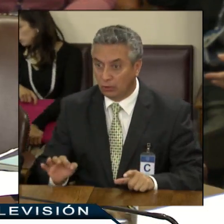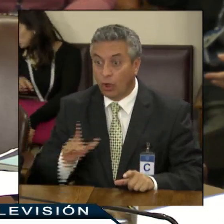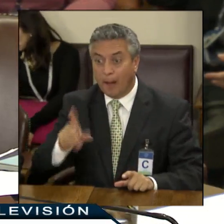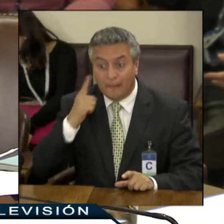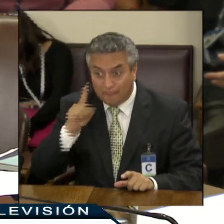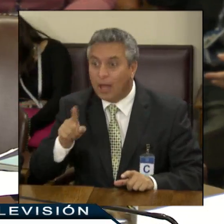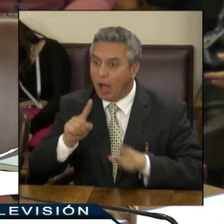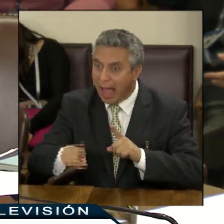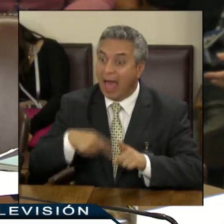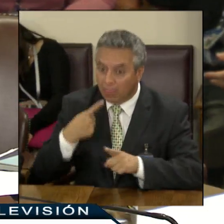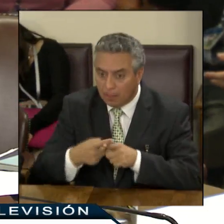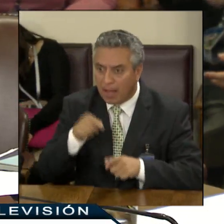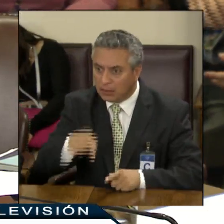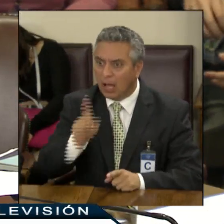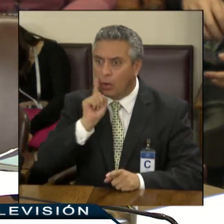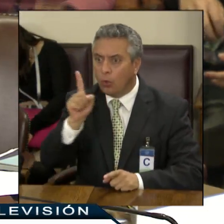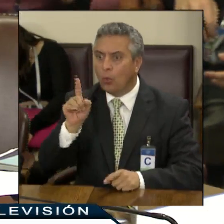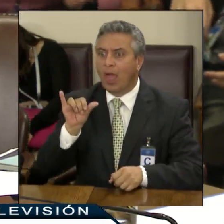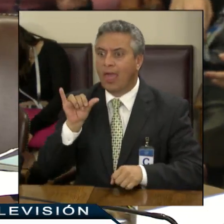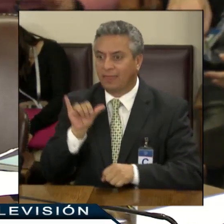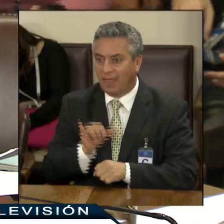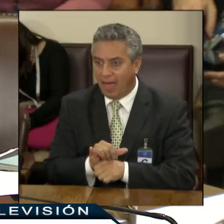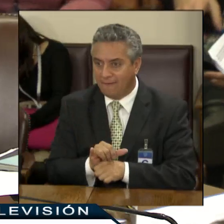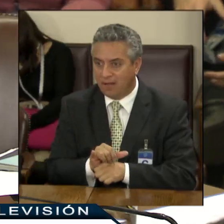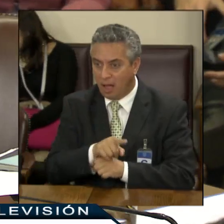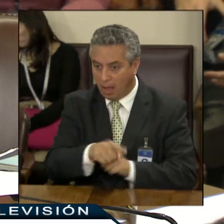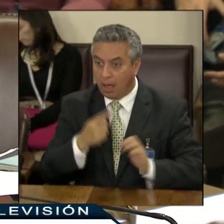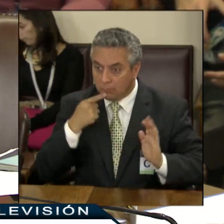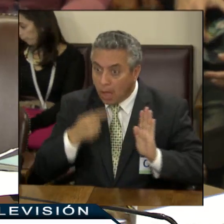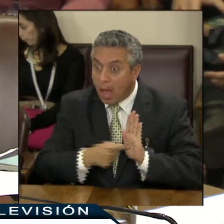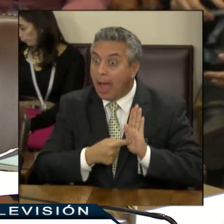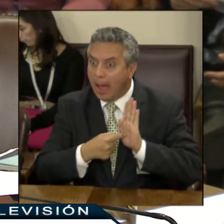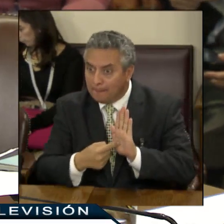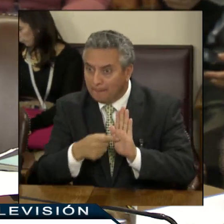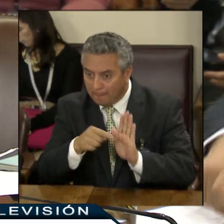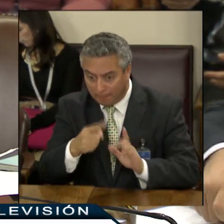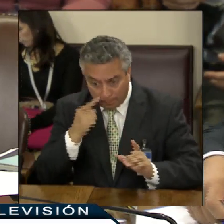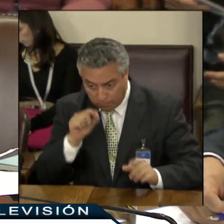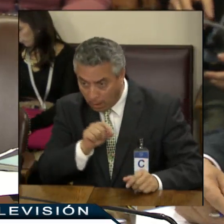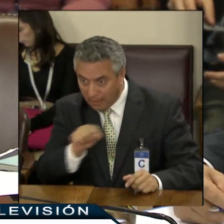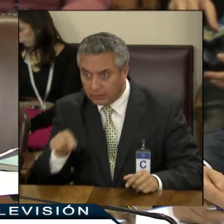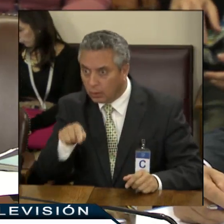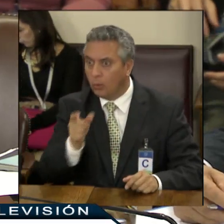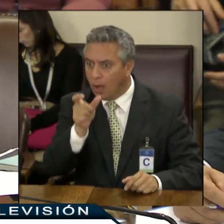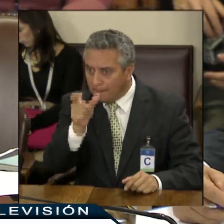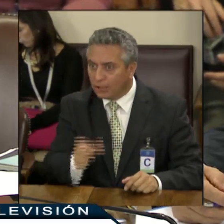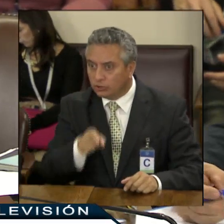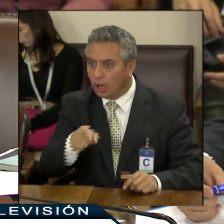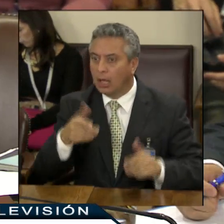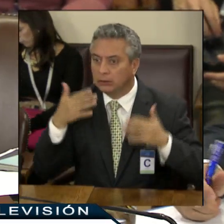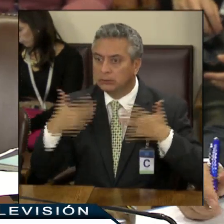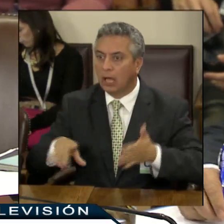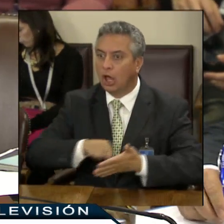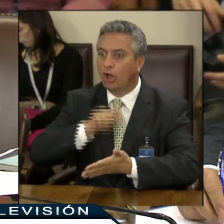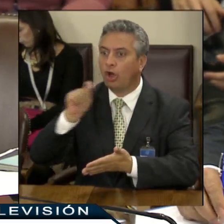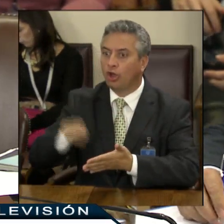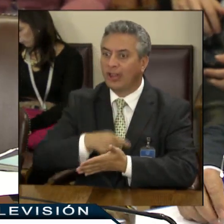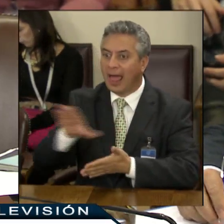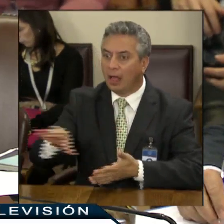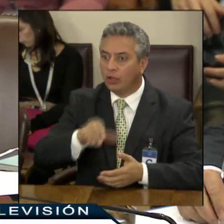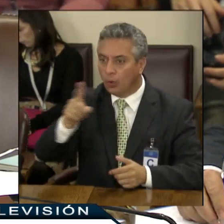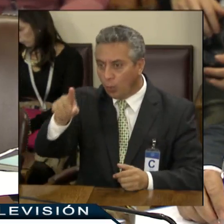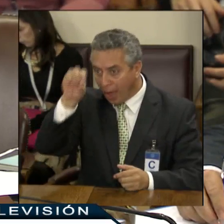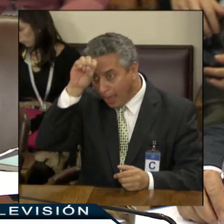además porque hay una estafa ella aparece como una persona que ha sido contratada por una